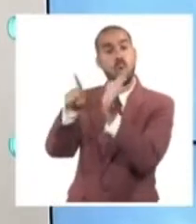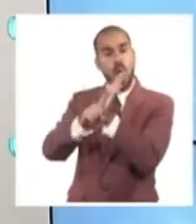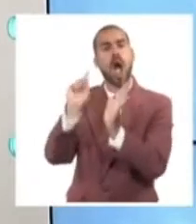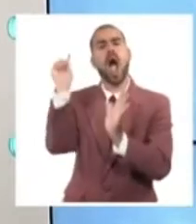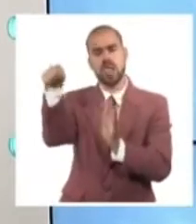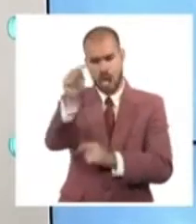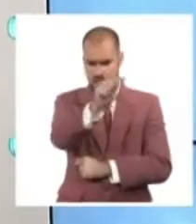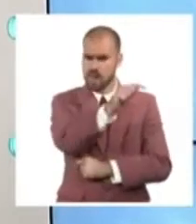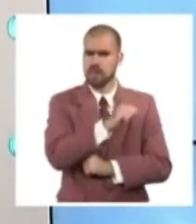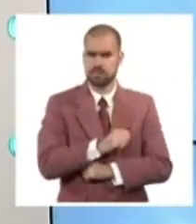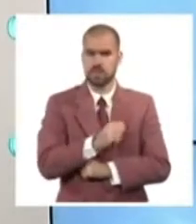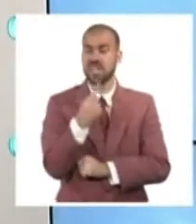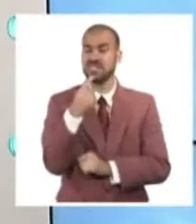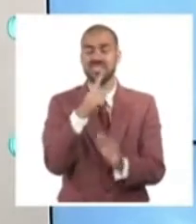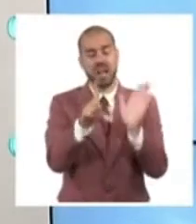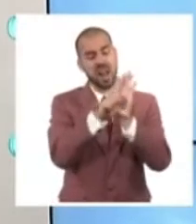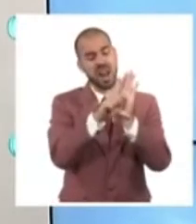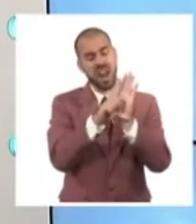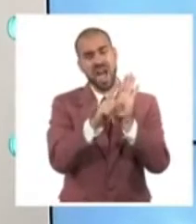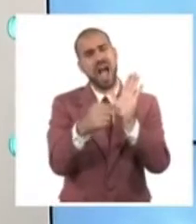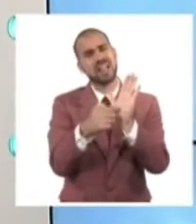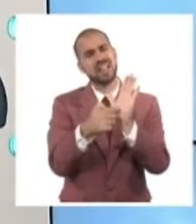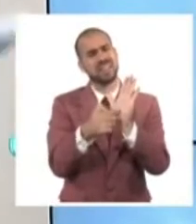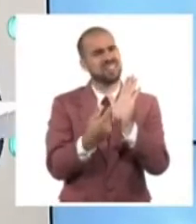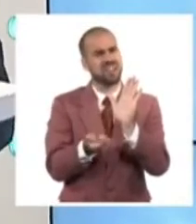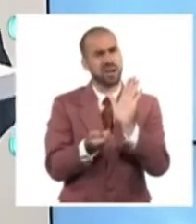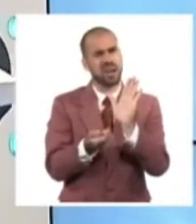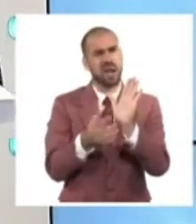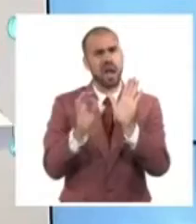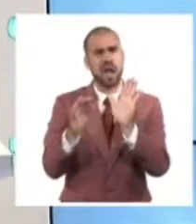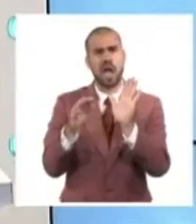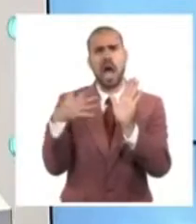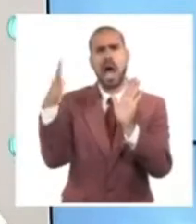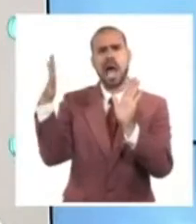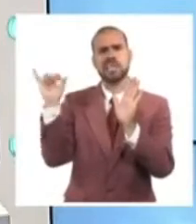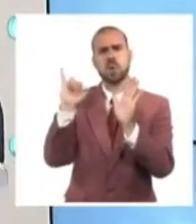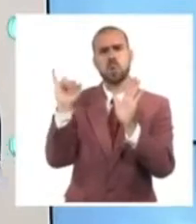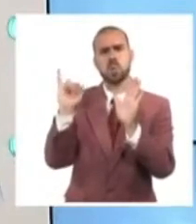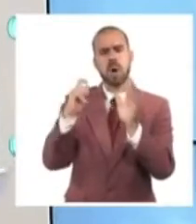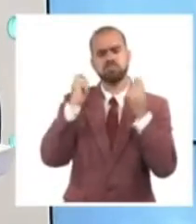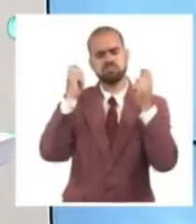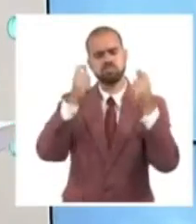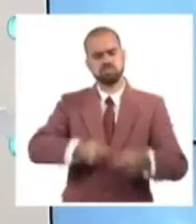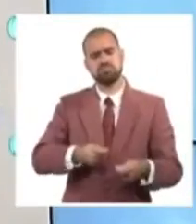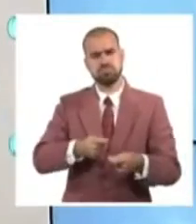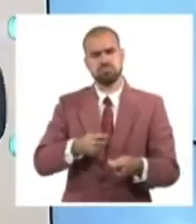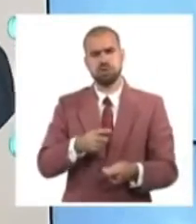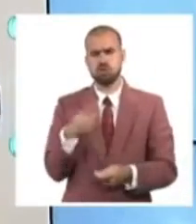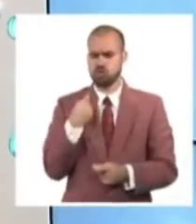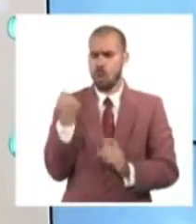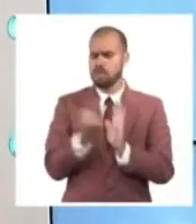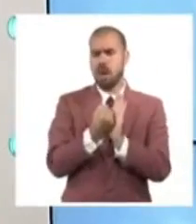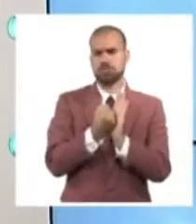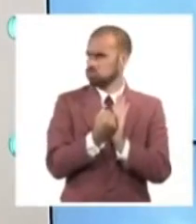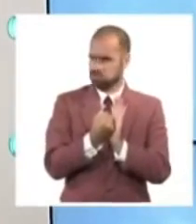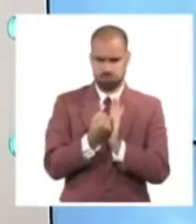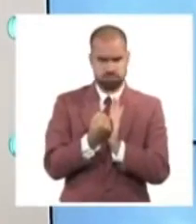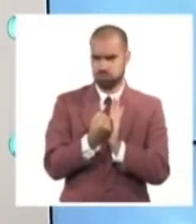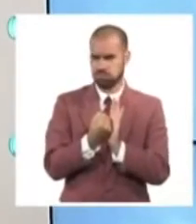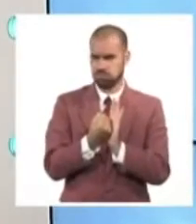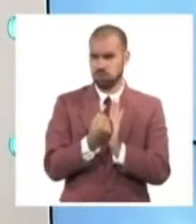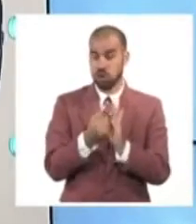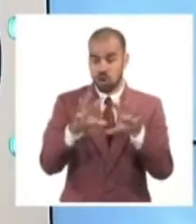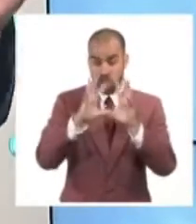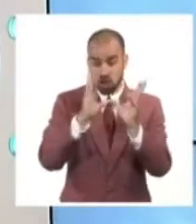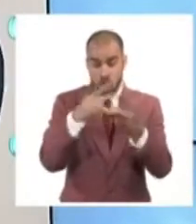no ha habido normas que hayan traído, que hayan venido desde el exterior, que nos hayan puesto para que la firmemos y la aprobemos. Estas normas han sido construidas